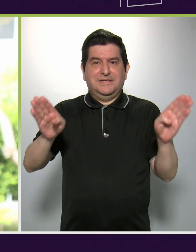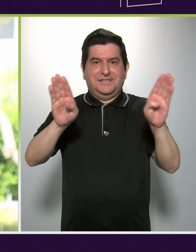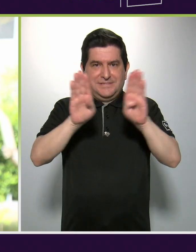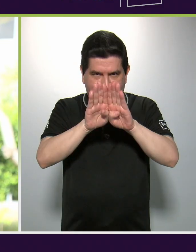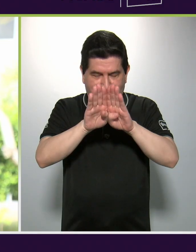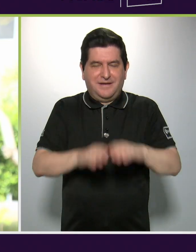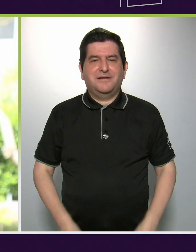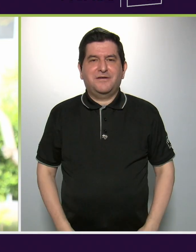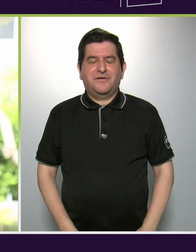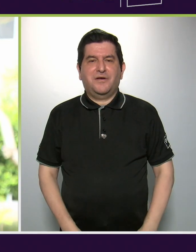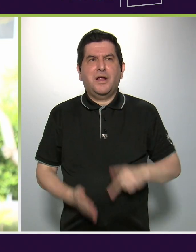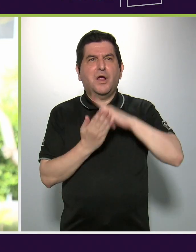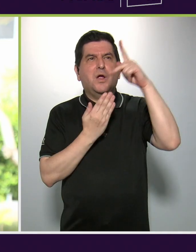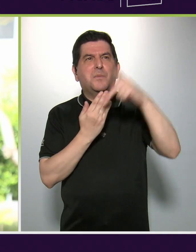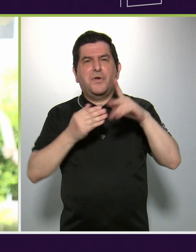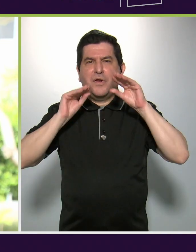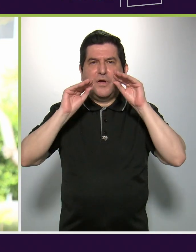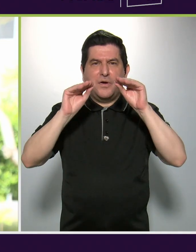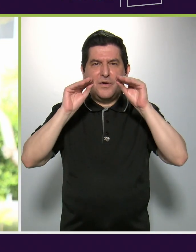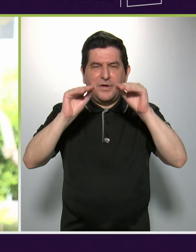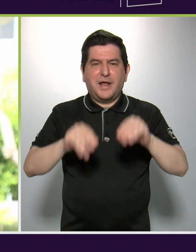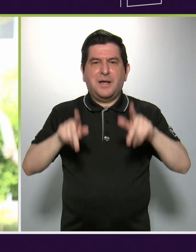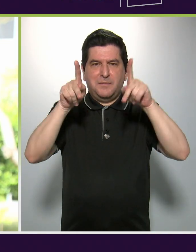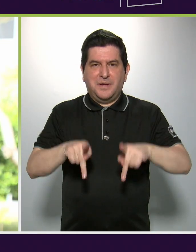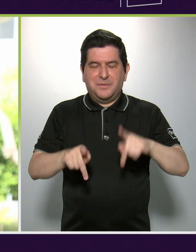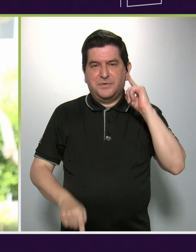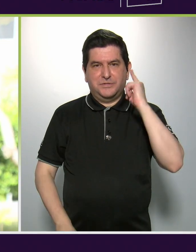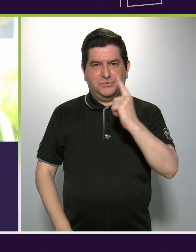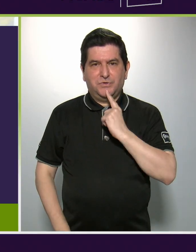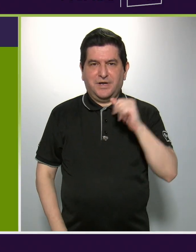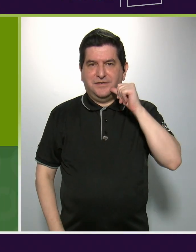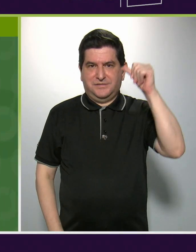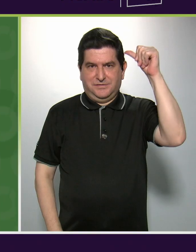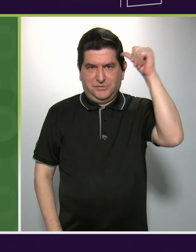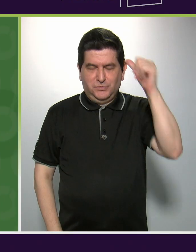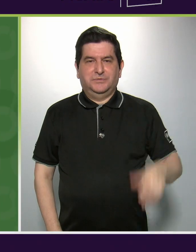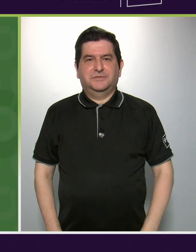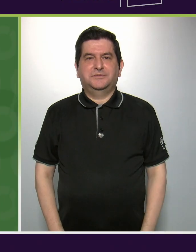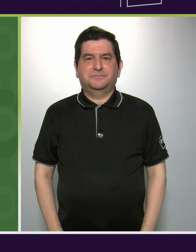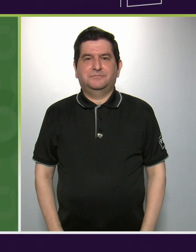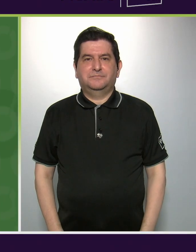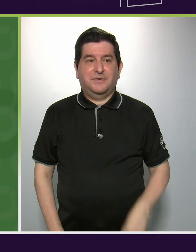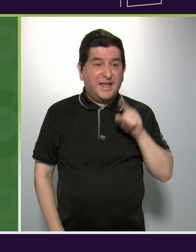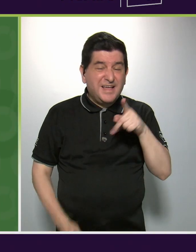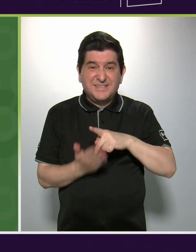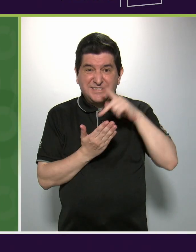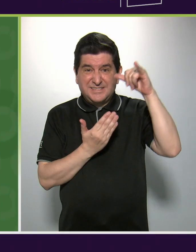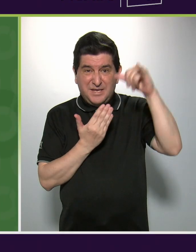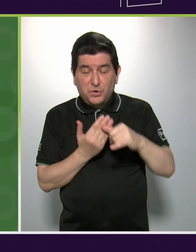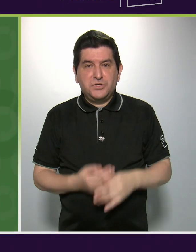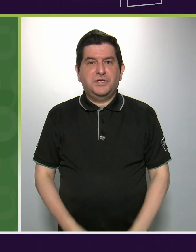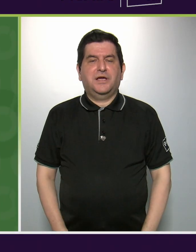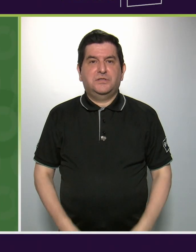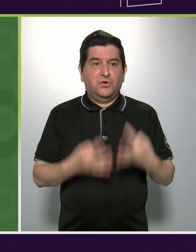sordas adultas, ¿no? Es un proyecto que se intentó cerrar justamente con una lógica totalmente